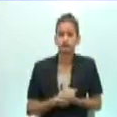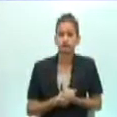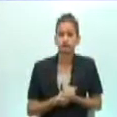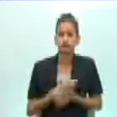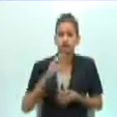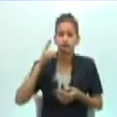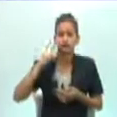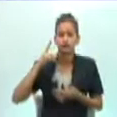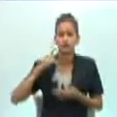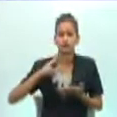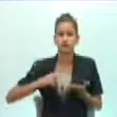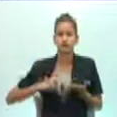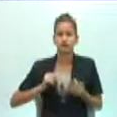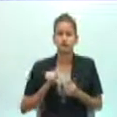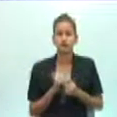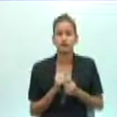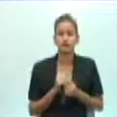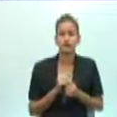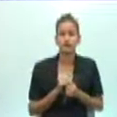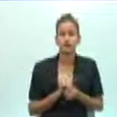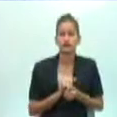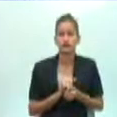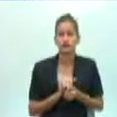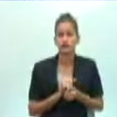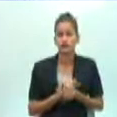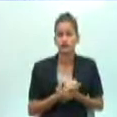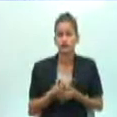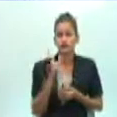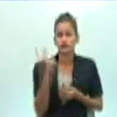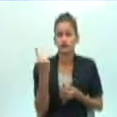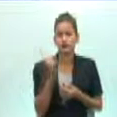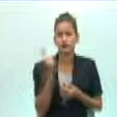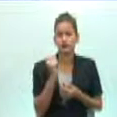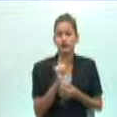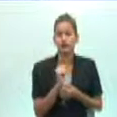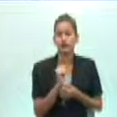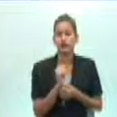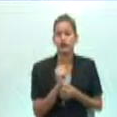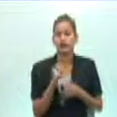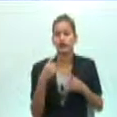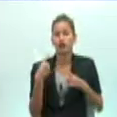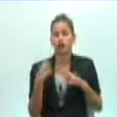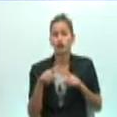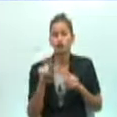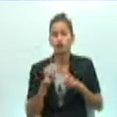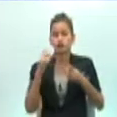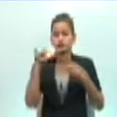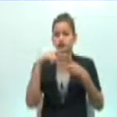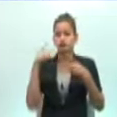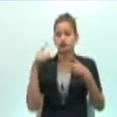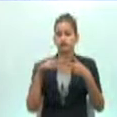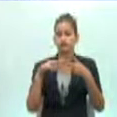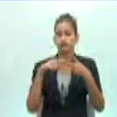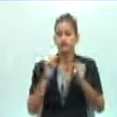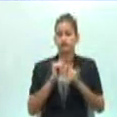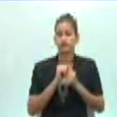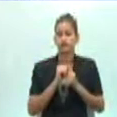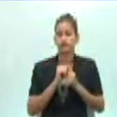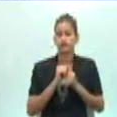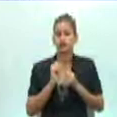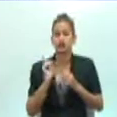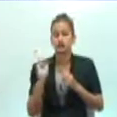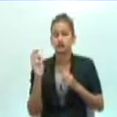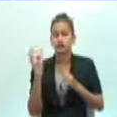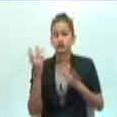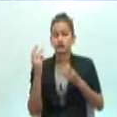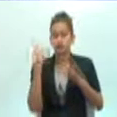había llegado todavía a los hombres y existían bárbaras costumbres. Era una costumbre demasiado cruel, mas no la consideraban ahí